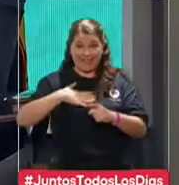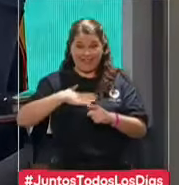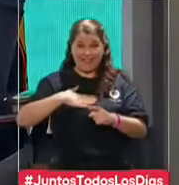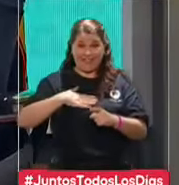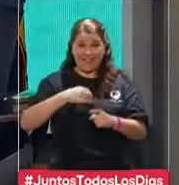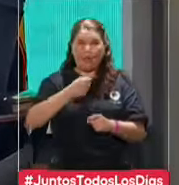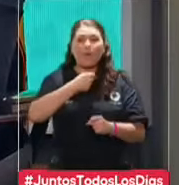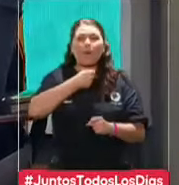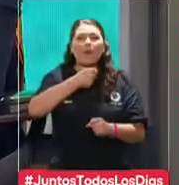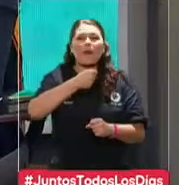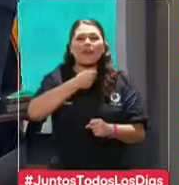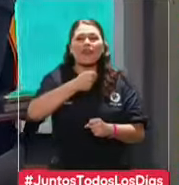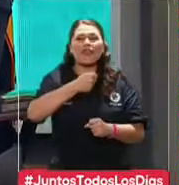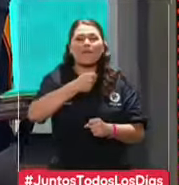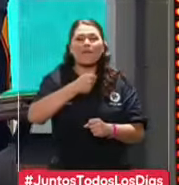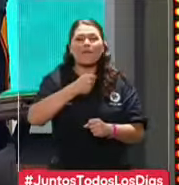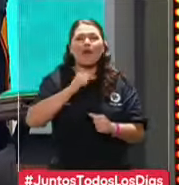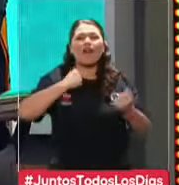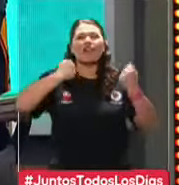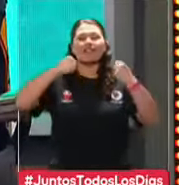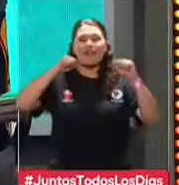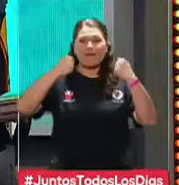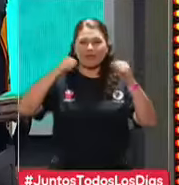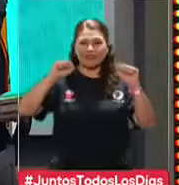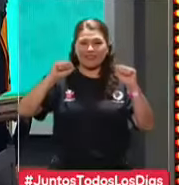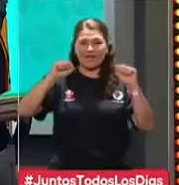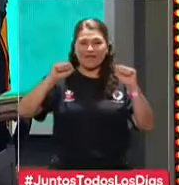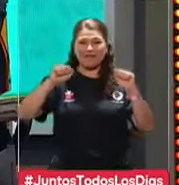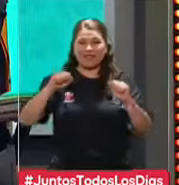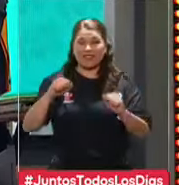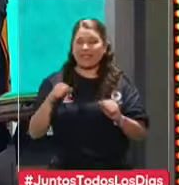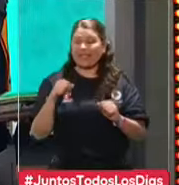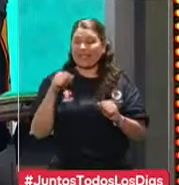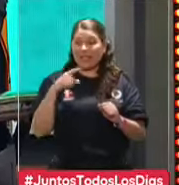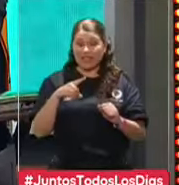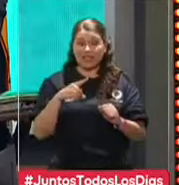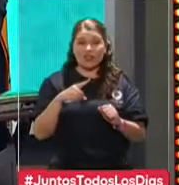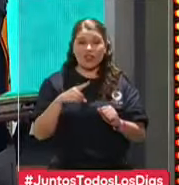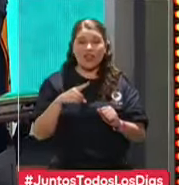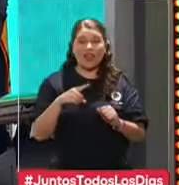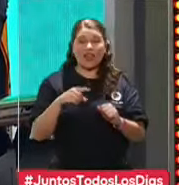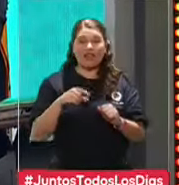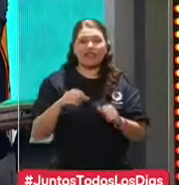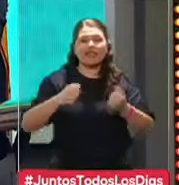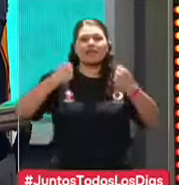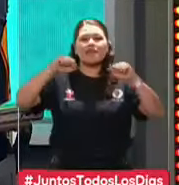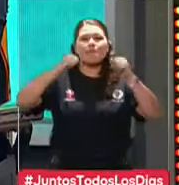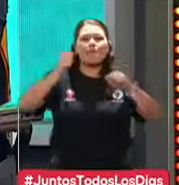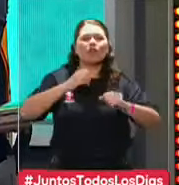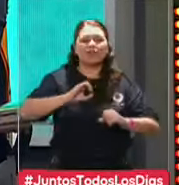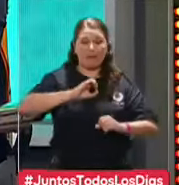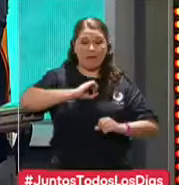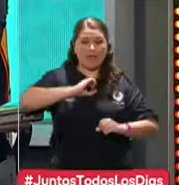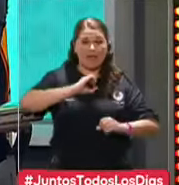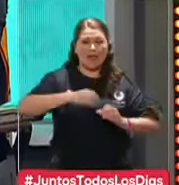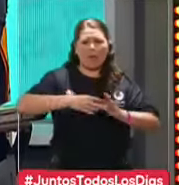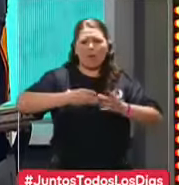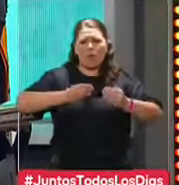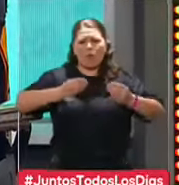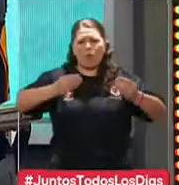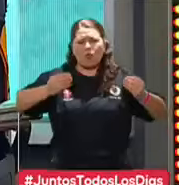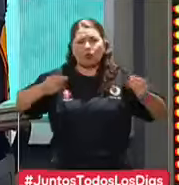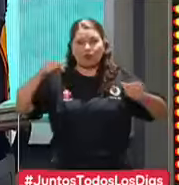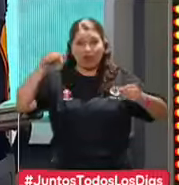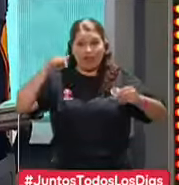mundo paralímpico, paradeportivo, que es la disciplina que más medallas le ha dado a nuestro país. También es deportista,